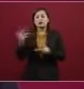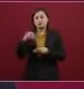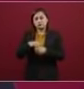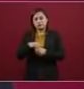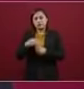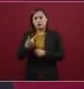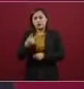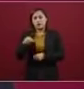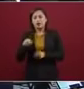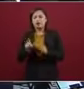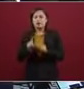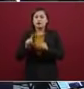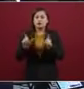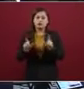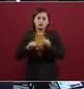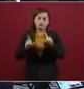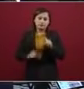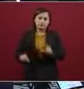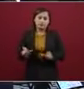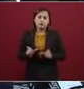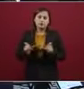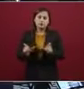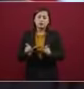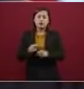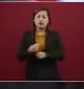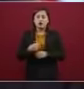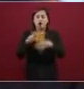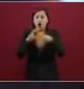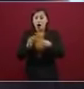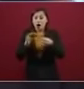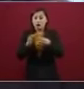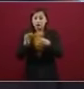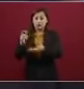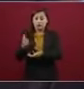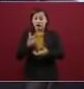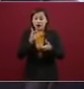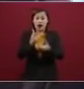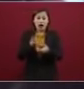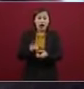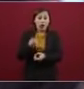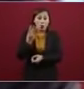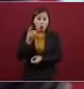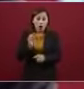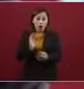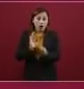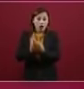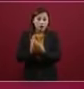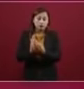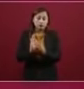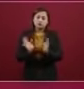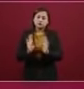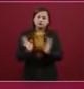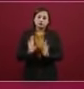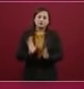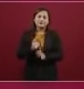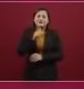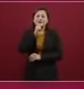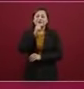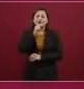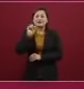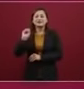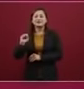hablar de aproximaciones, pero mientras no haya algo aprobado por la Secretaría de Hacienda y la